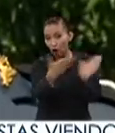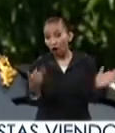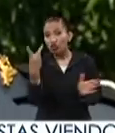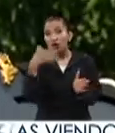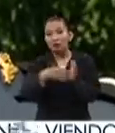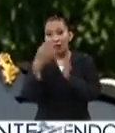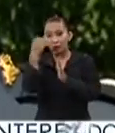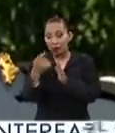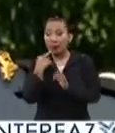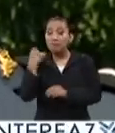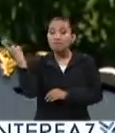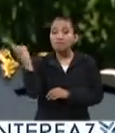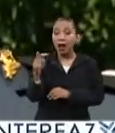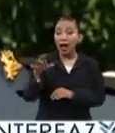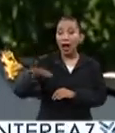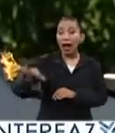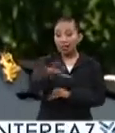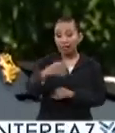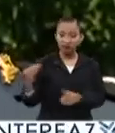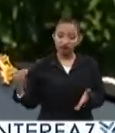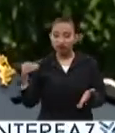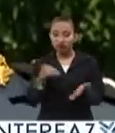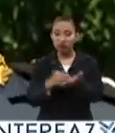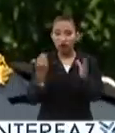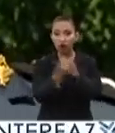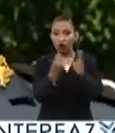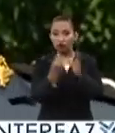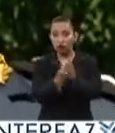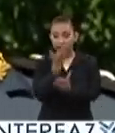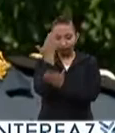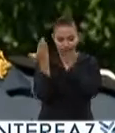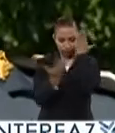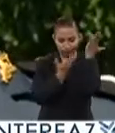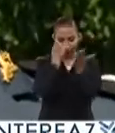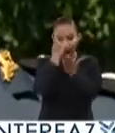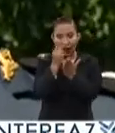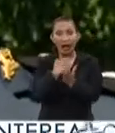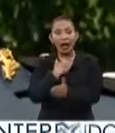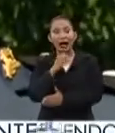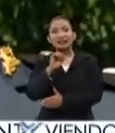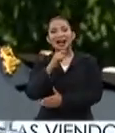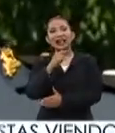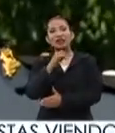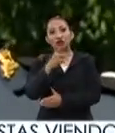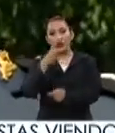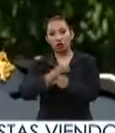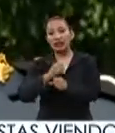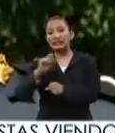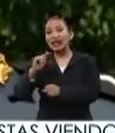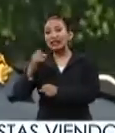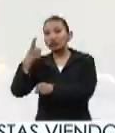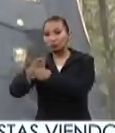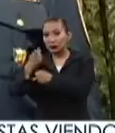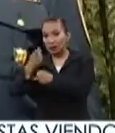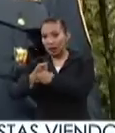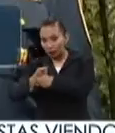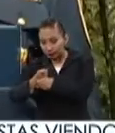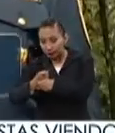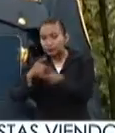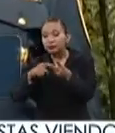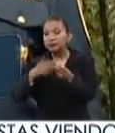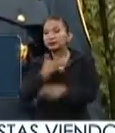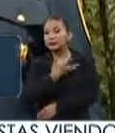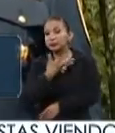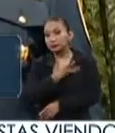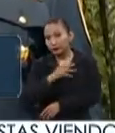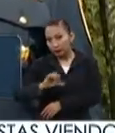año 2009 se ordenó que se implementaran los cursos de formación para sargentos segundos y sargentos primeros, y